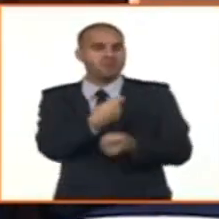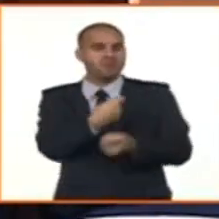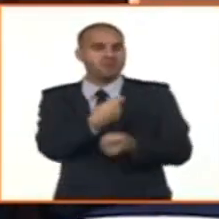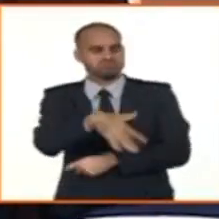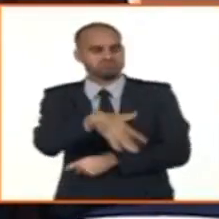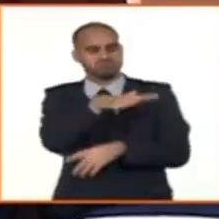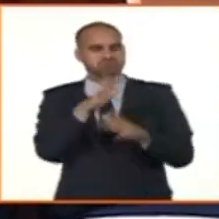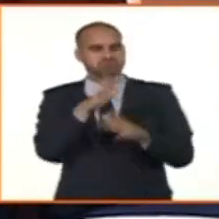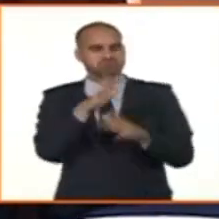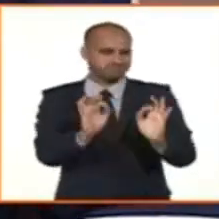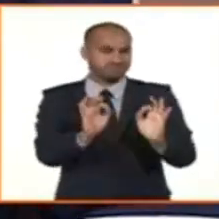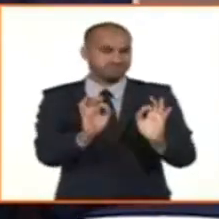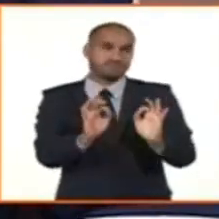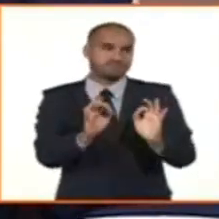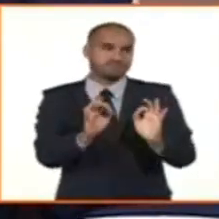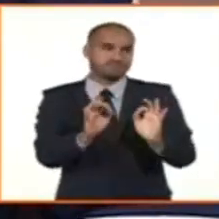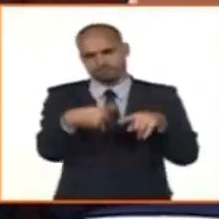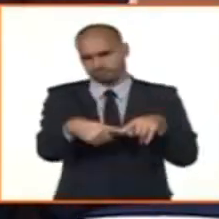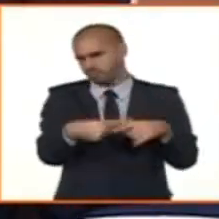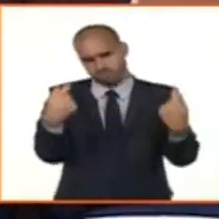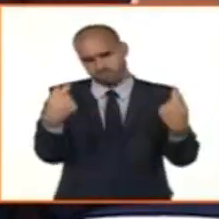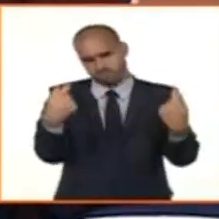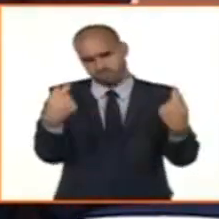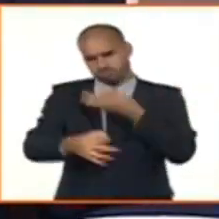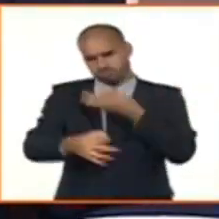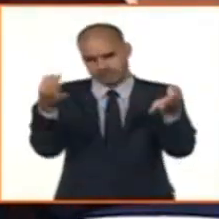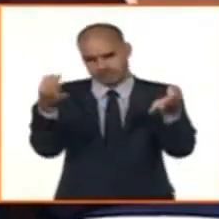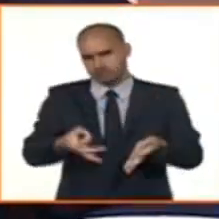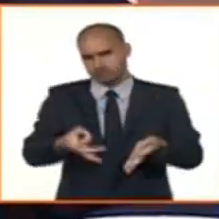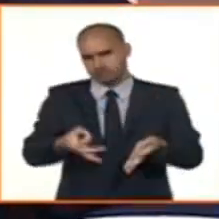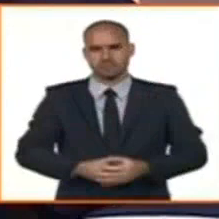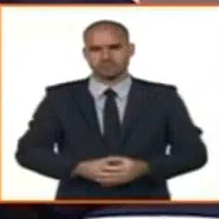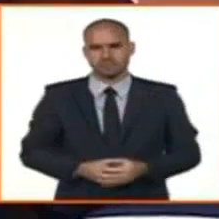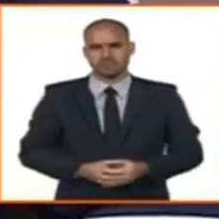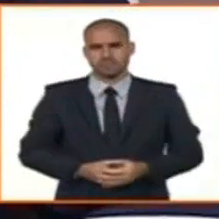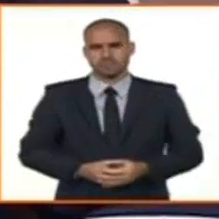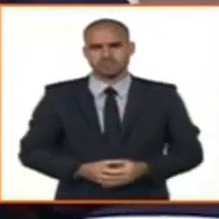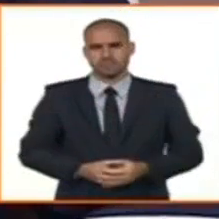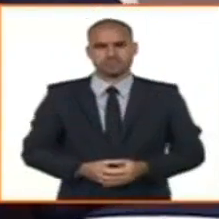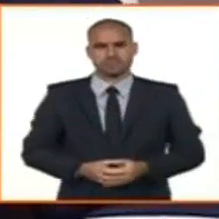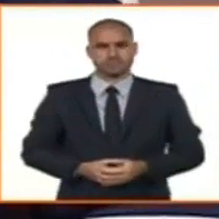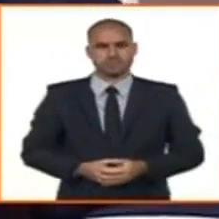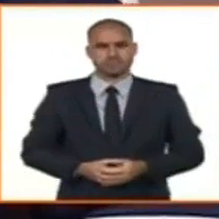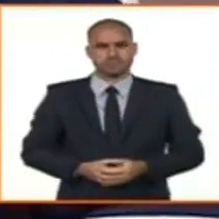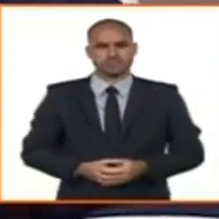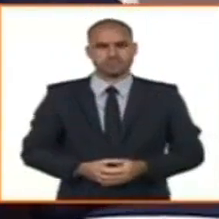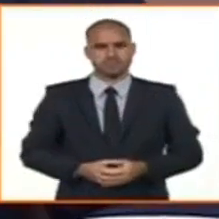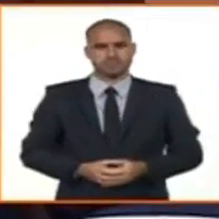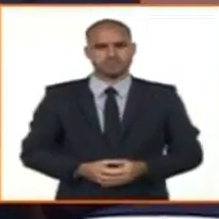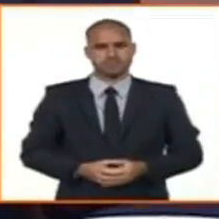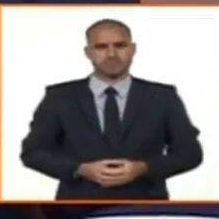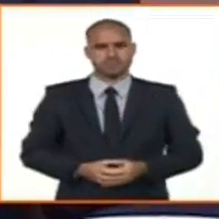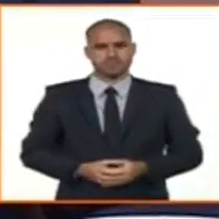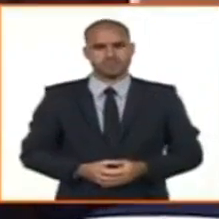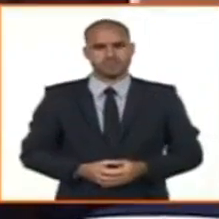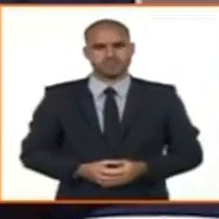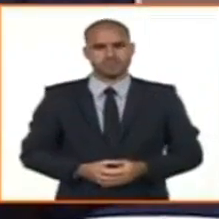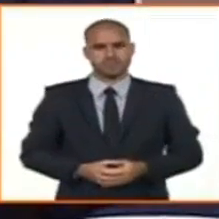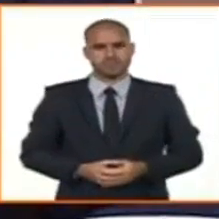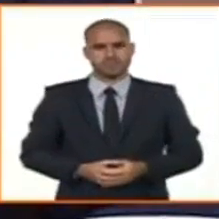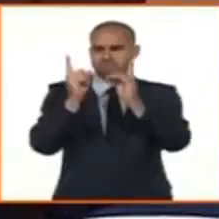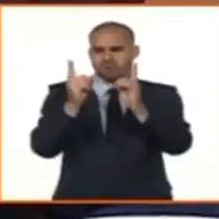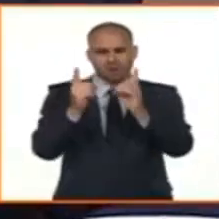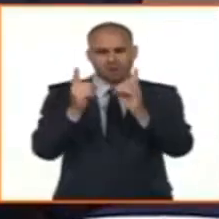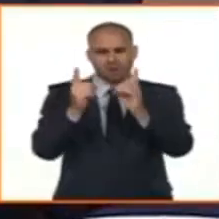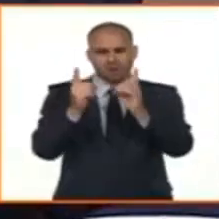no pueden faltar en ese análisis. La política migratoria se convirtió en ese momento en un elemento central